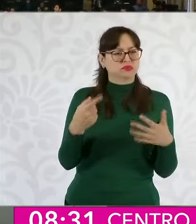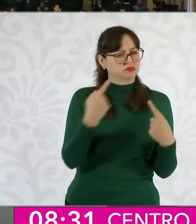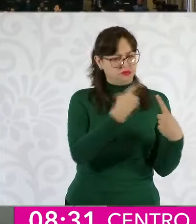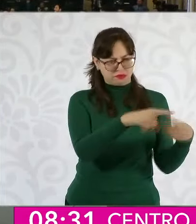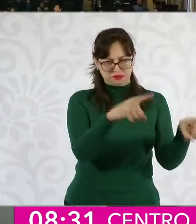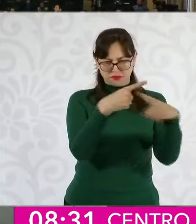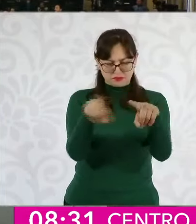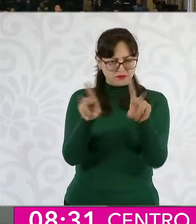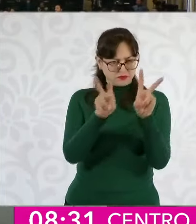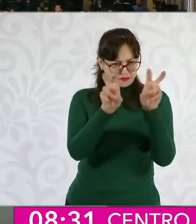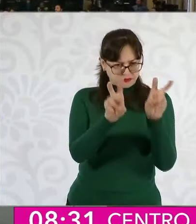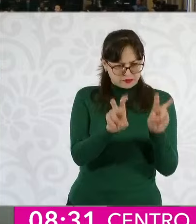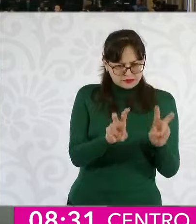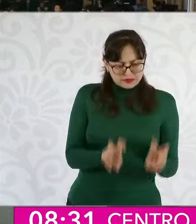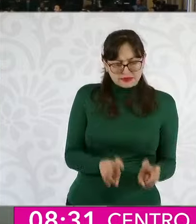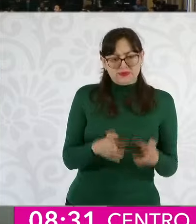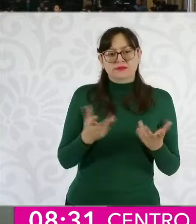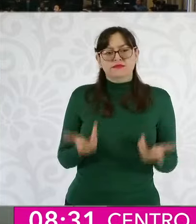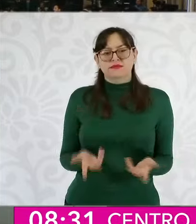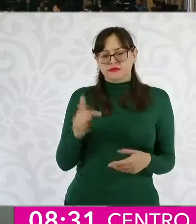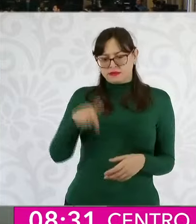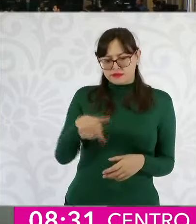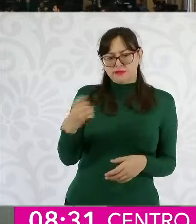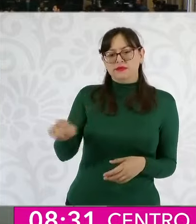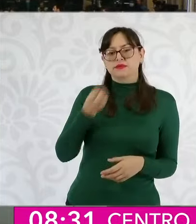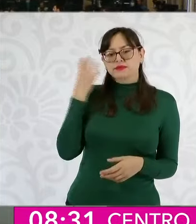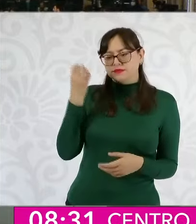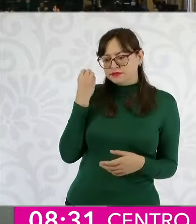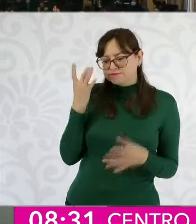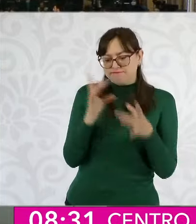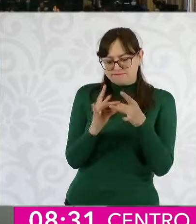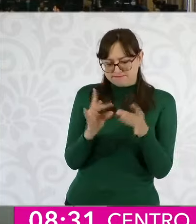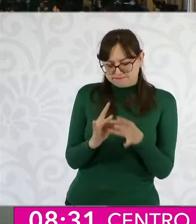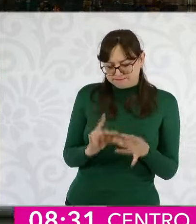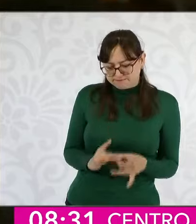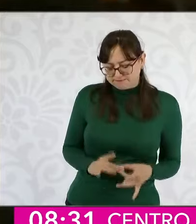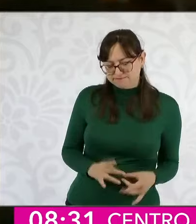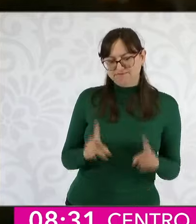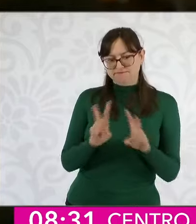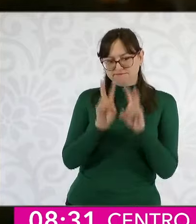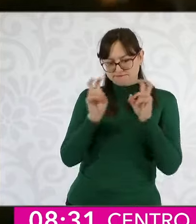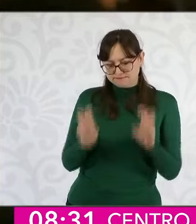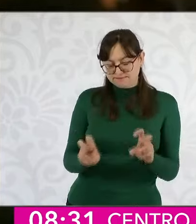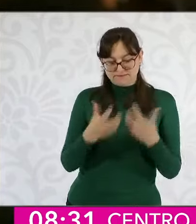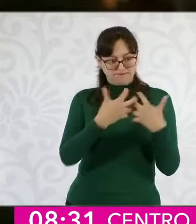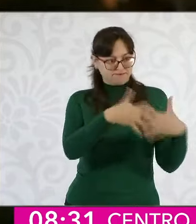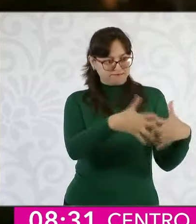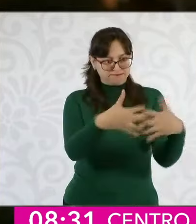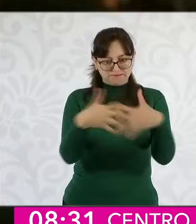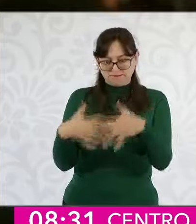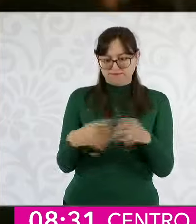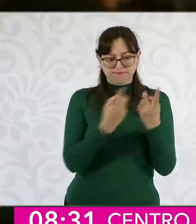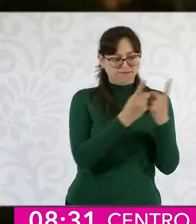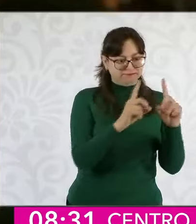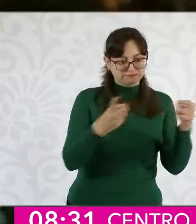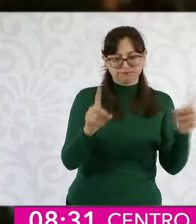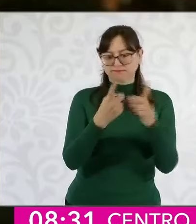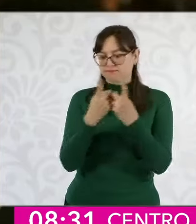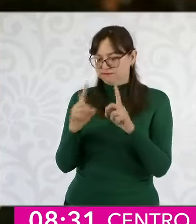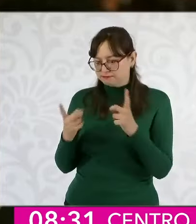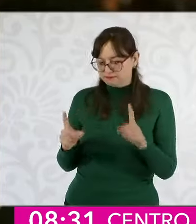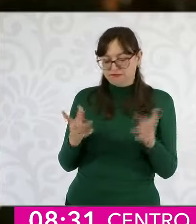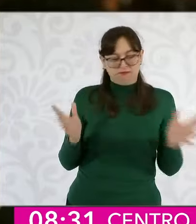aquí en esta conferencia sobre la importancia en todo este desarrollo industrial y que incluso hay